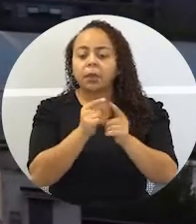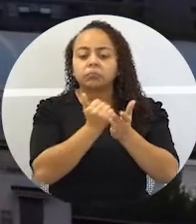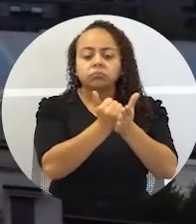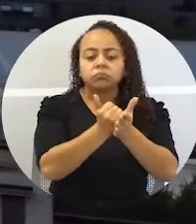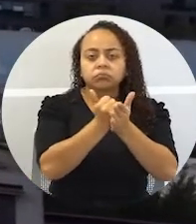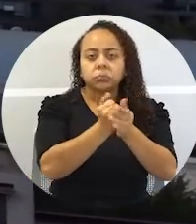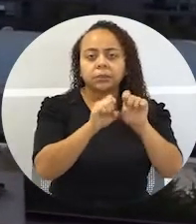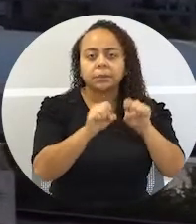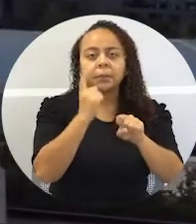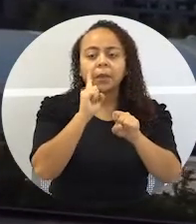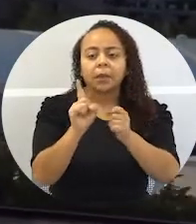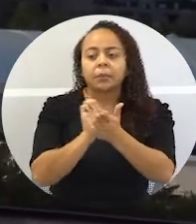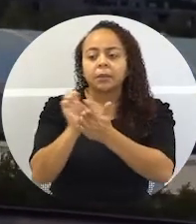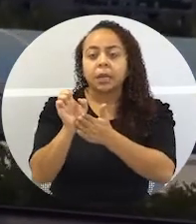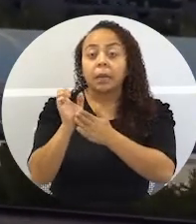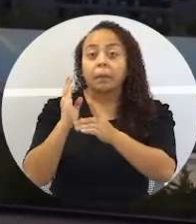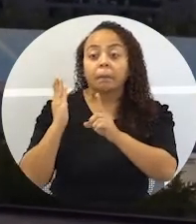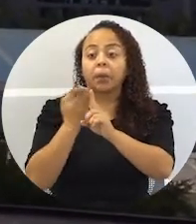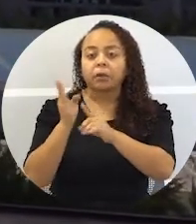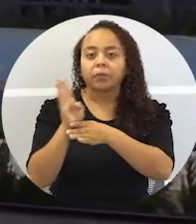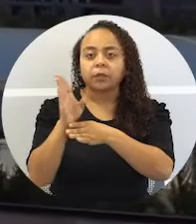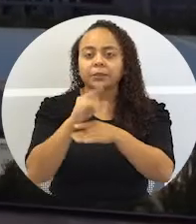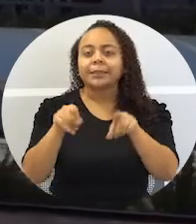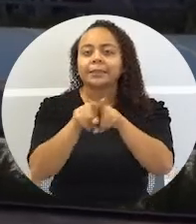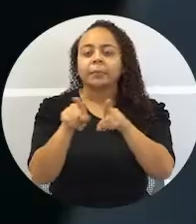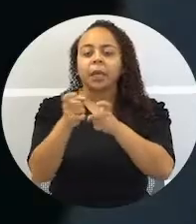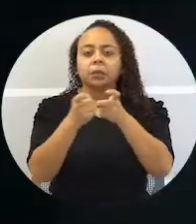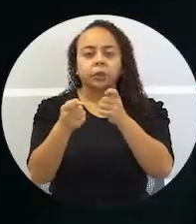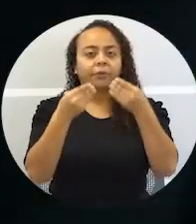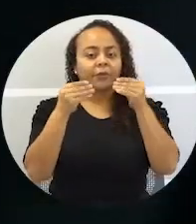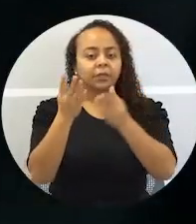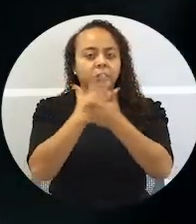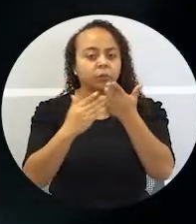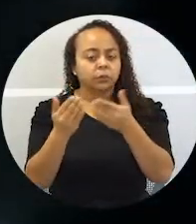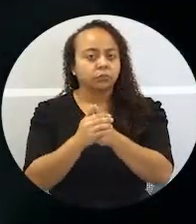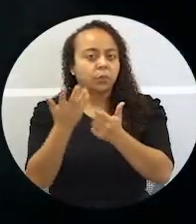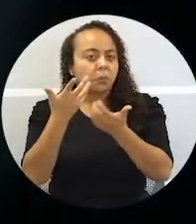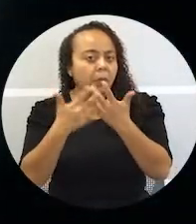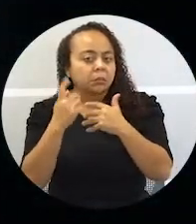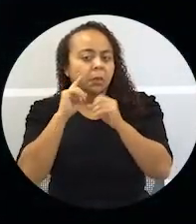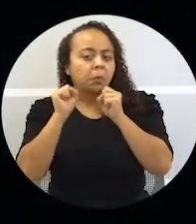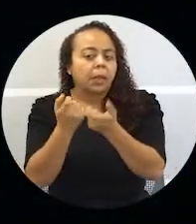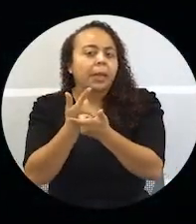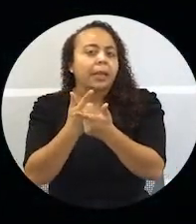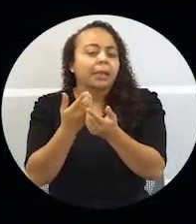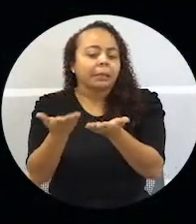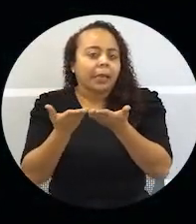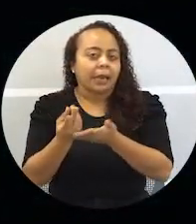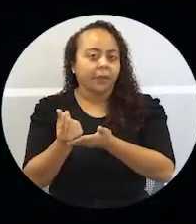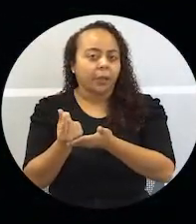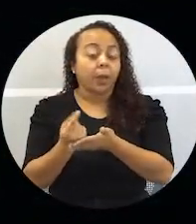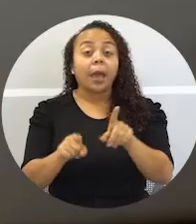para evitar un eventual impacto en los bancos y también ha estado gestionando la venta de ciertas partes de la empresa para liberar efectivo además